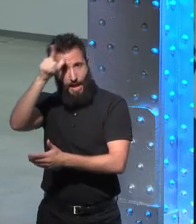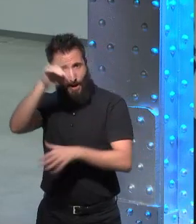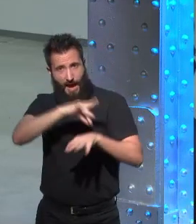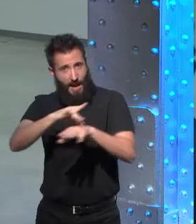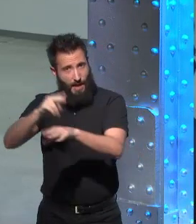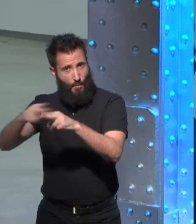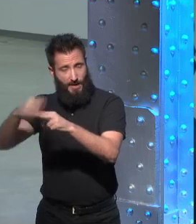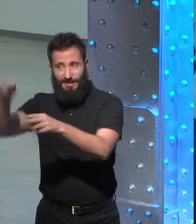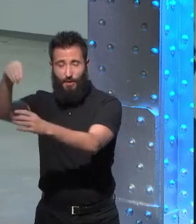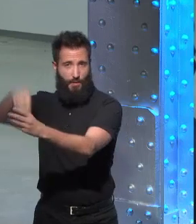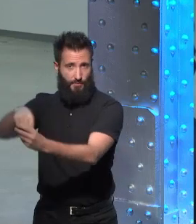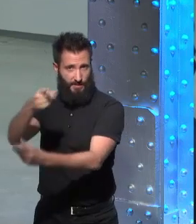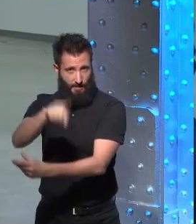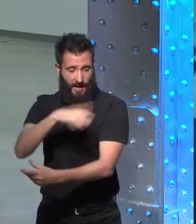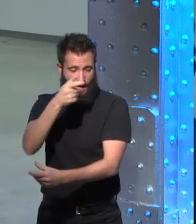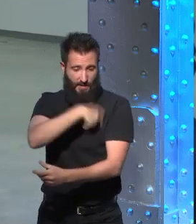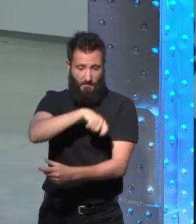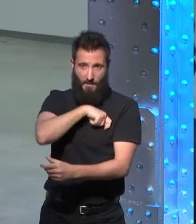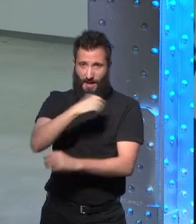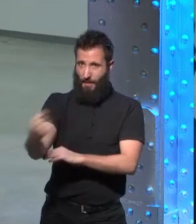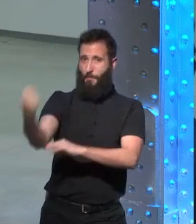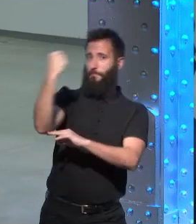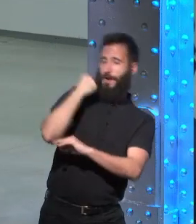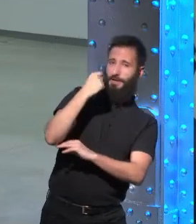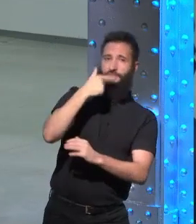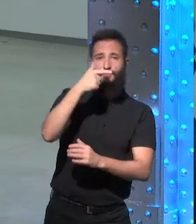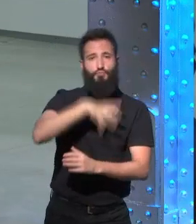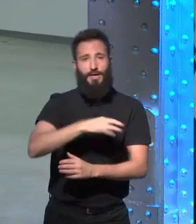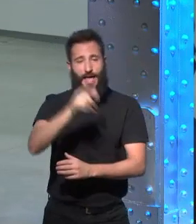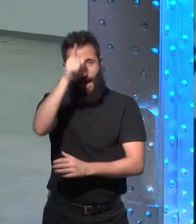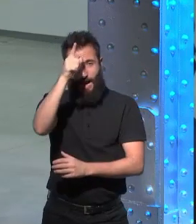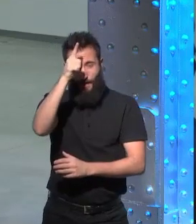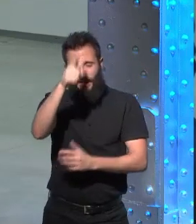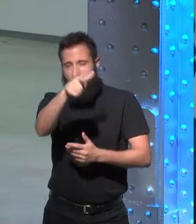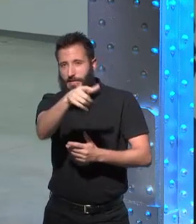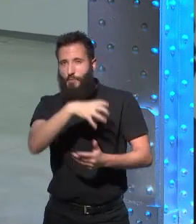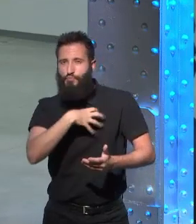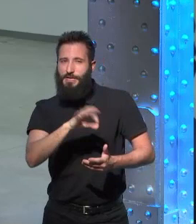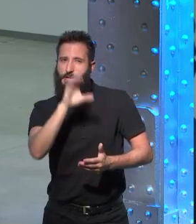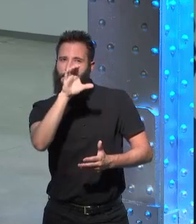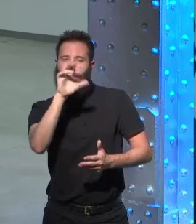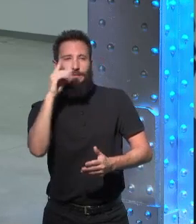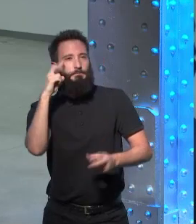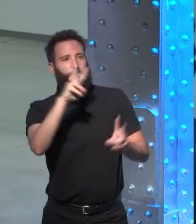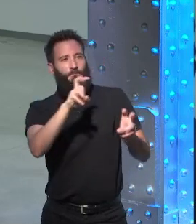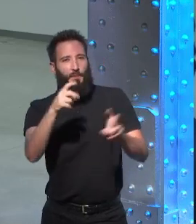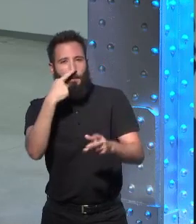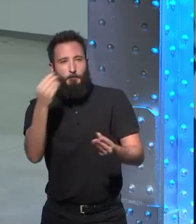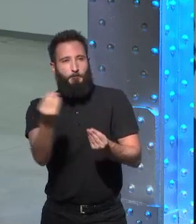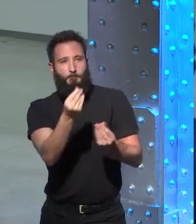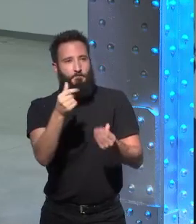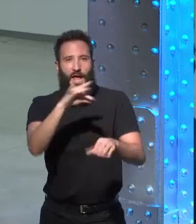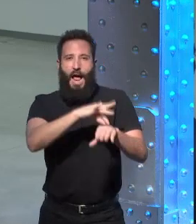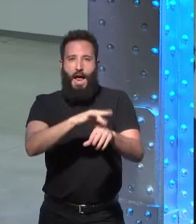política en Alemania más que en España. Probablemente Alemania sea uno de los países donde ves que este tema está más en la